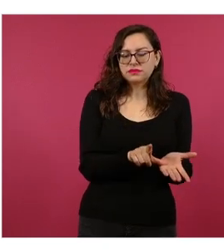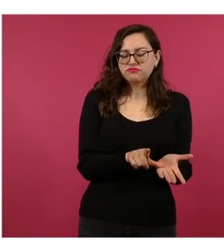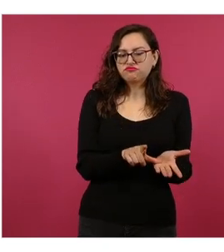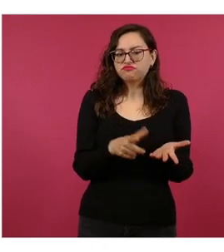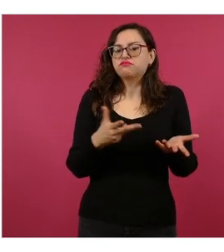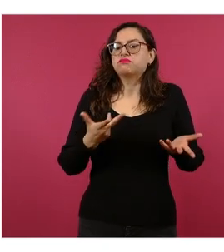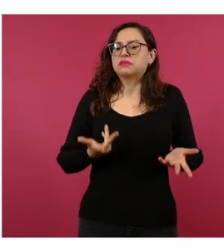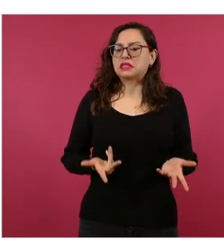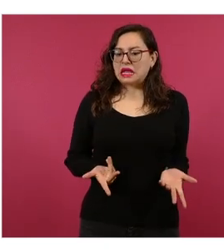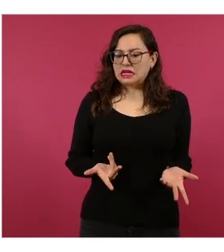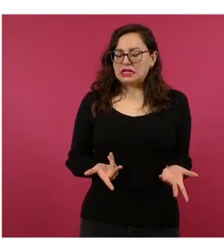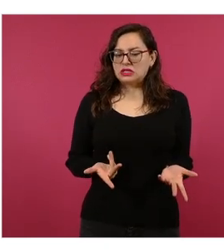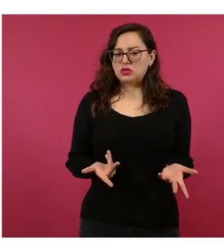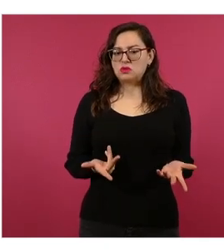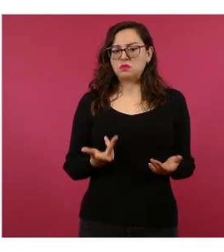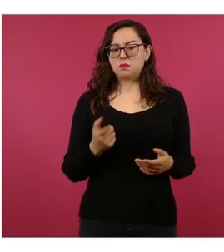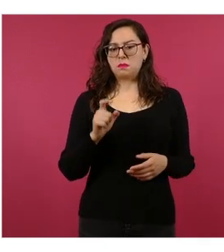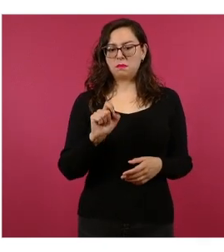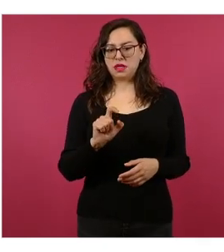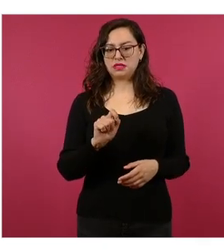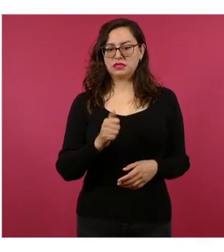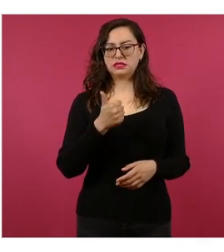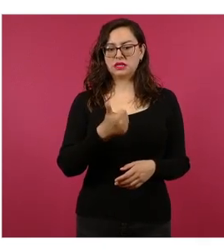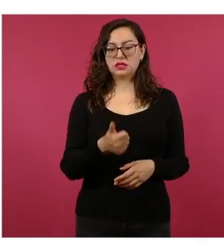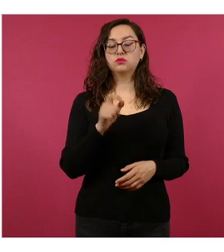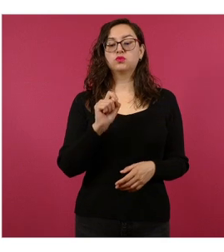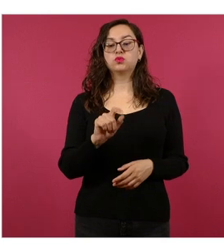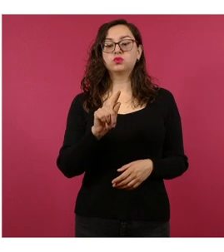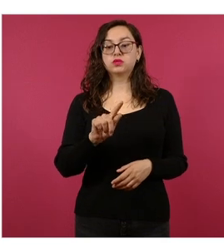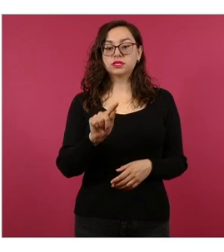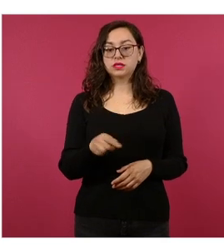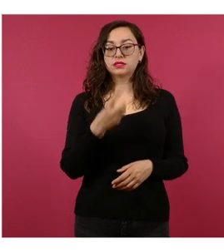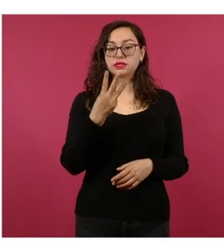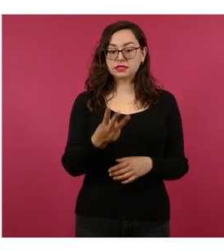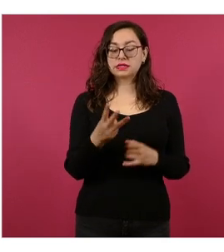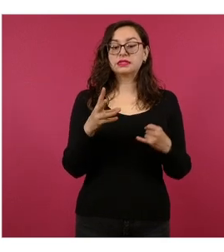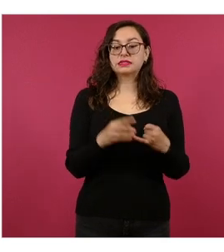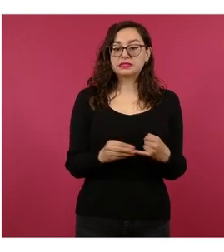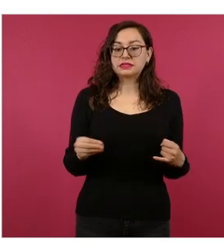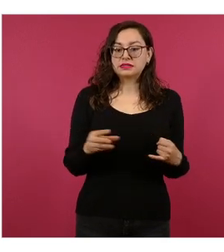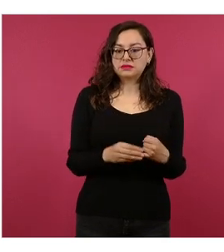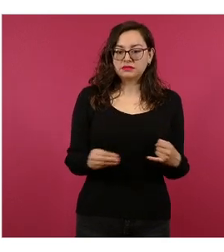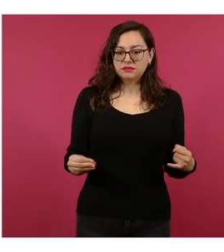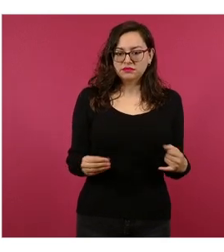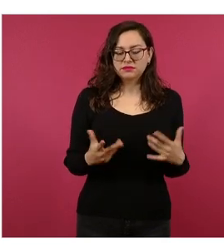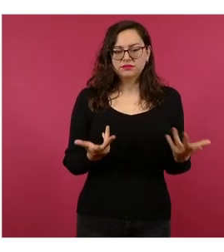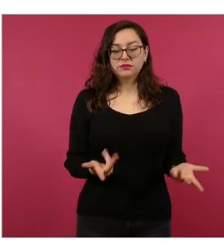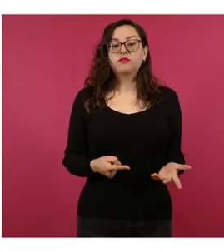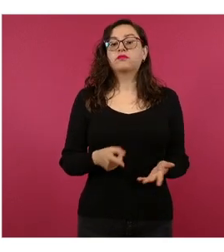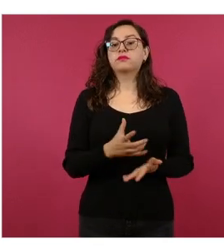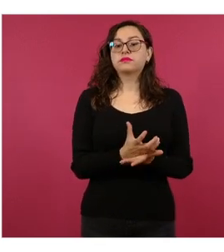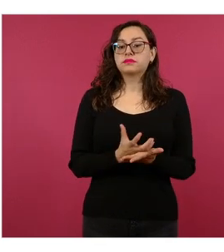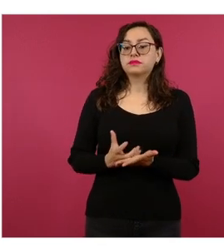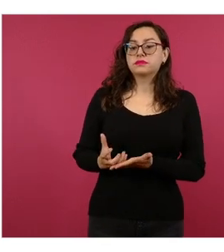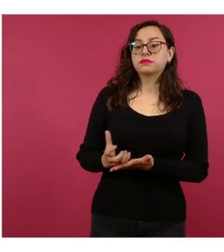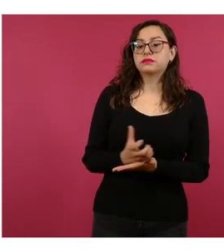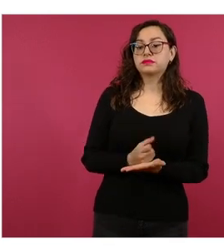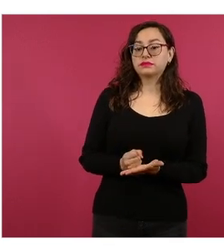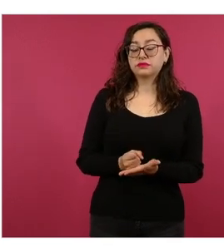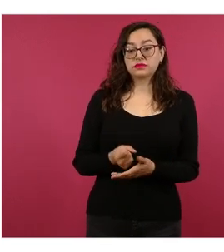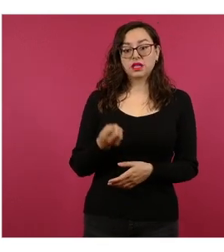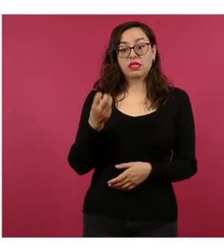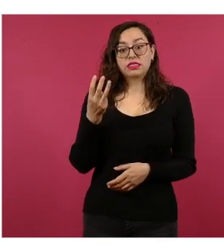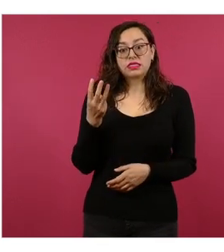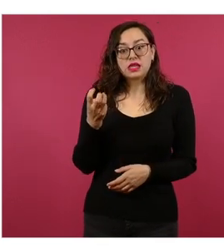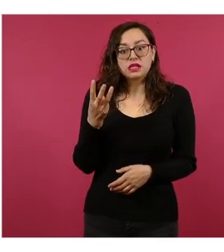lo ofrecieron en 26 pesos con 73 centavos, 2 pesos con 89 centavos, casi 3 pesos